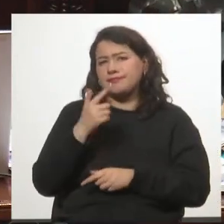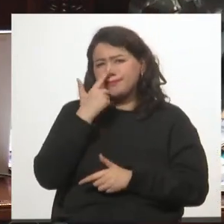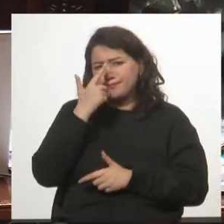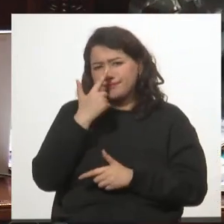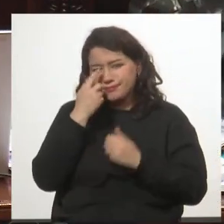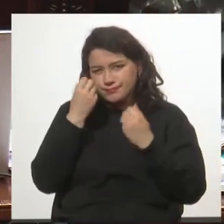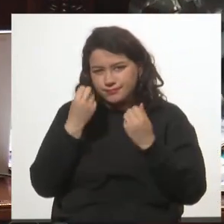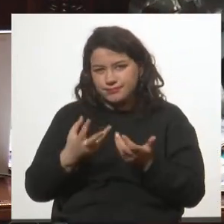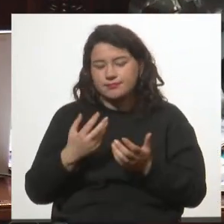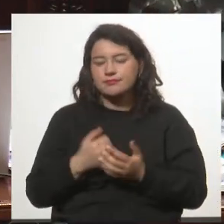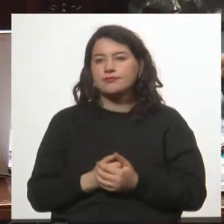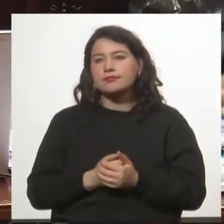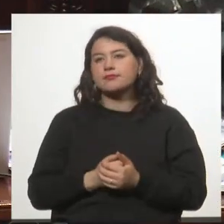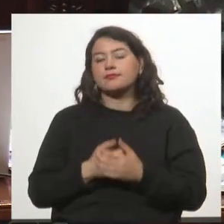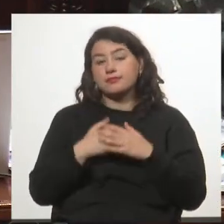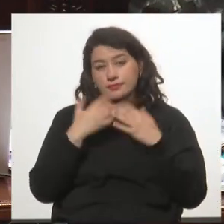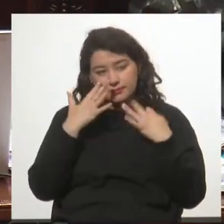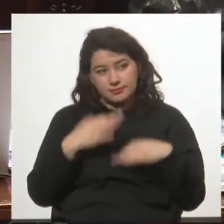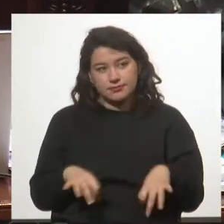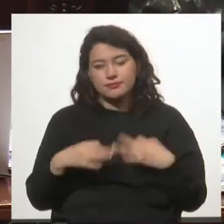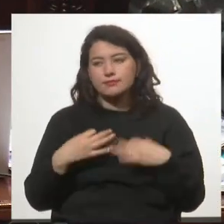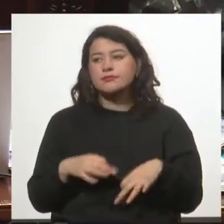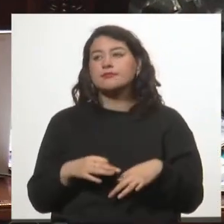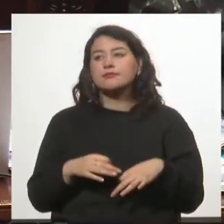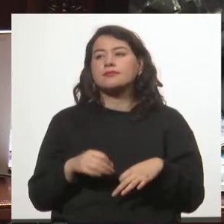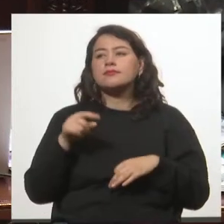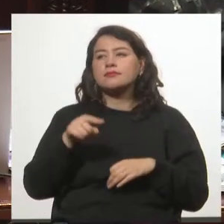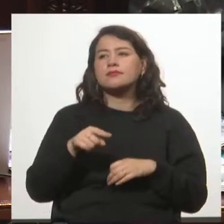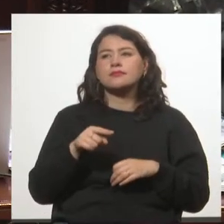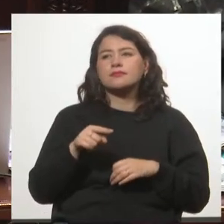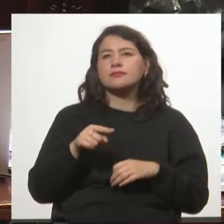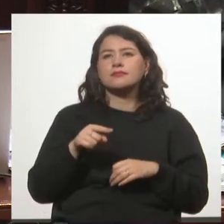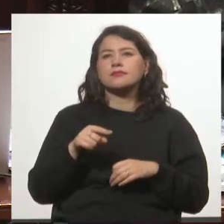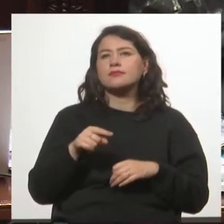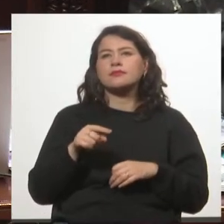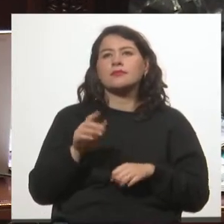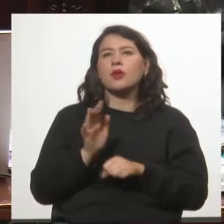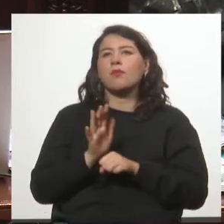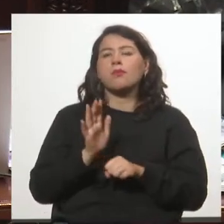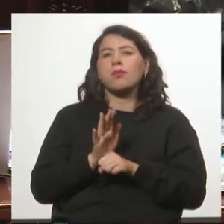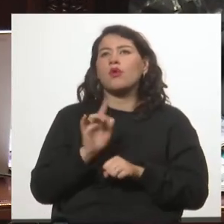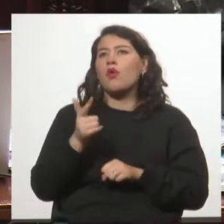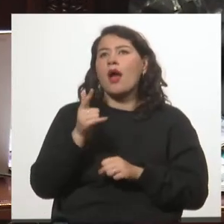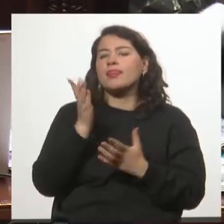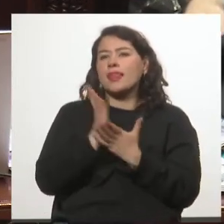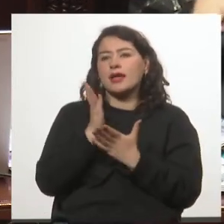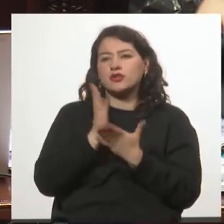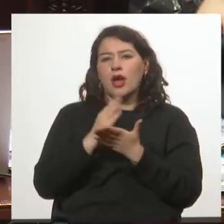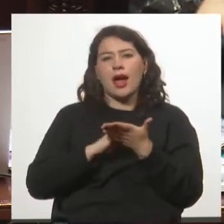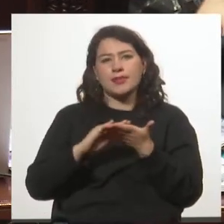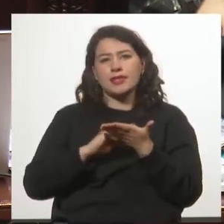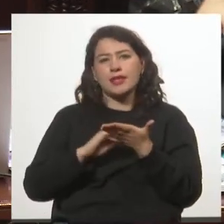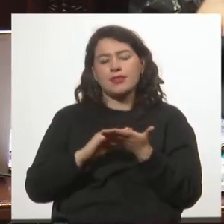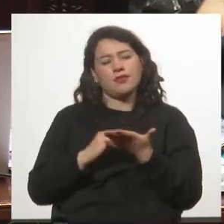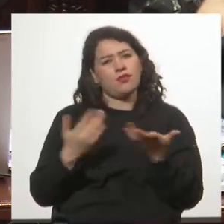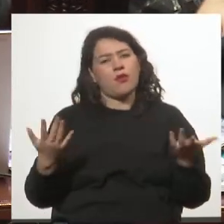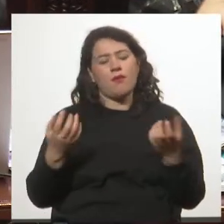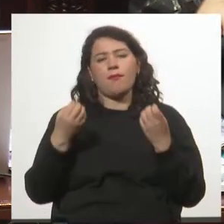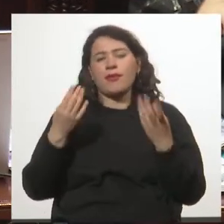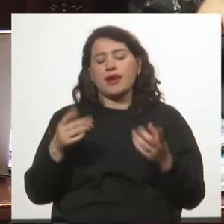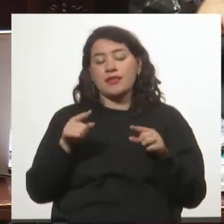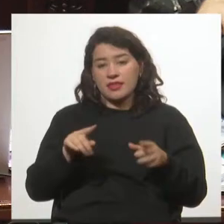porque en definitiva es una huida del derecho administrativo porque de esta manera